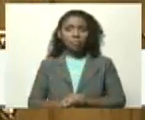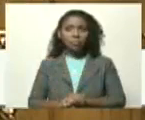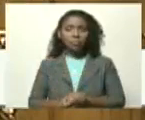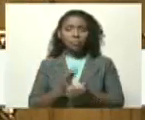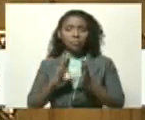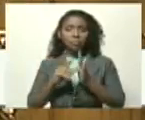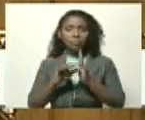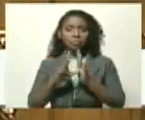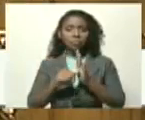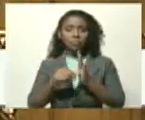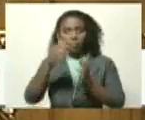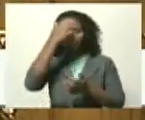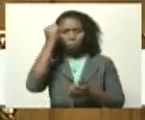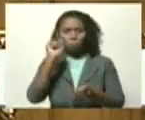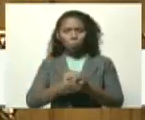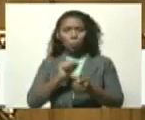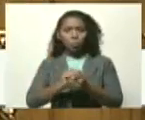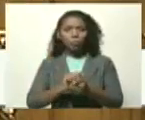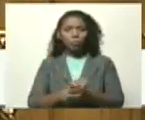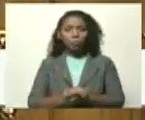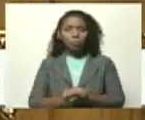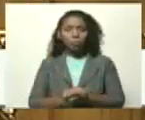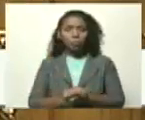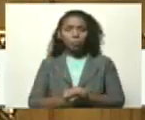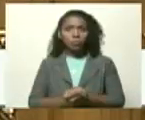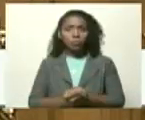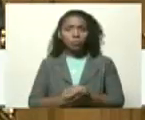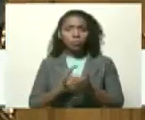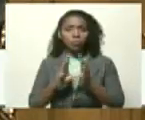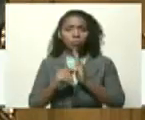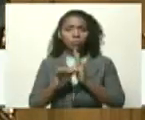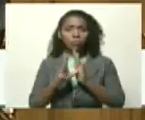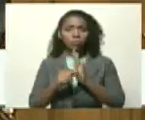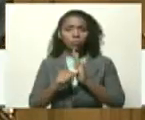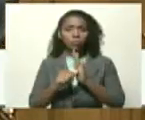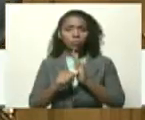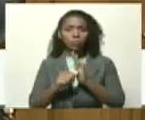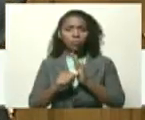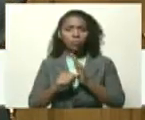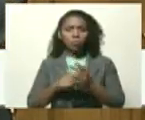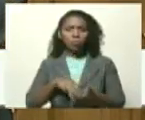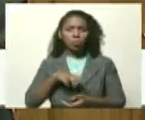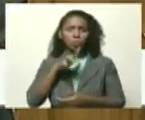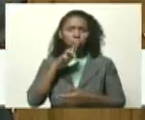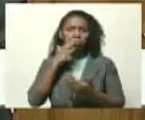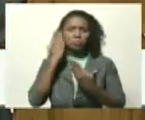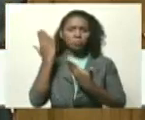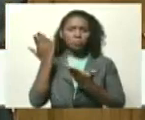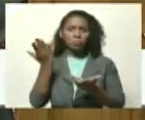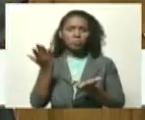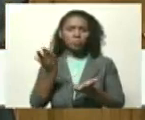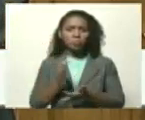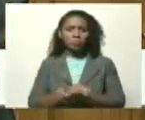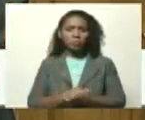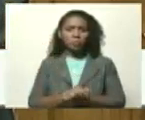robo brutal, el robo grosero.